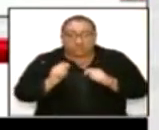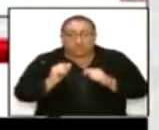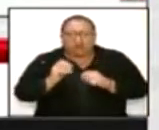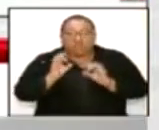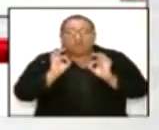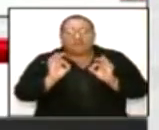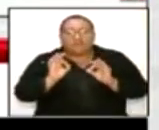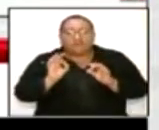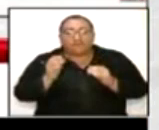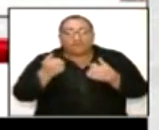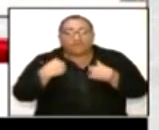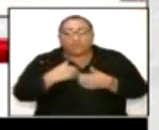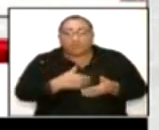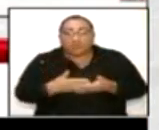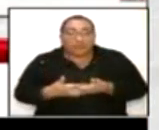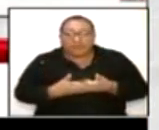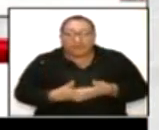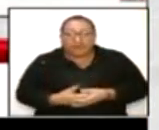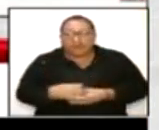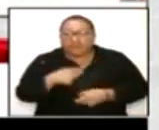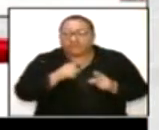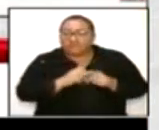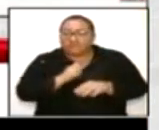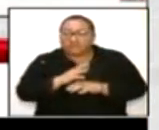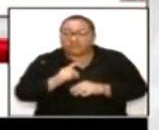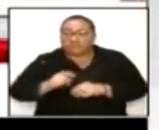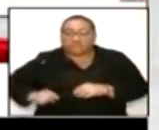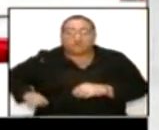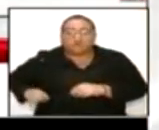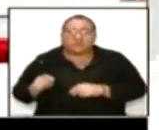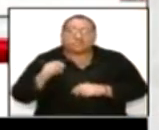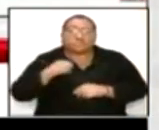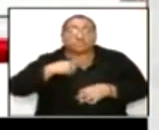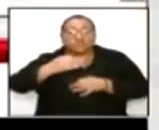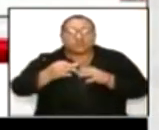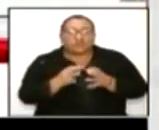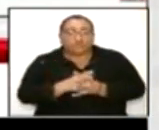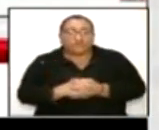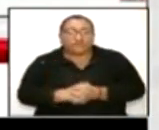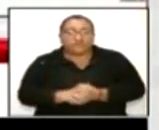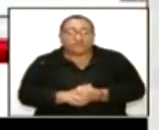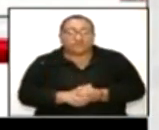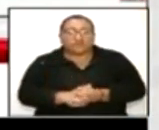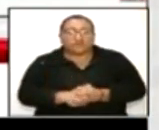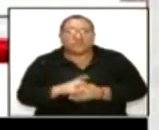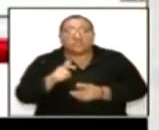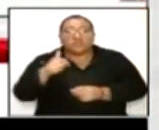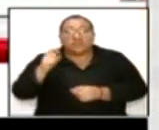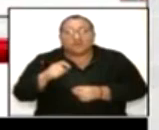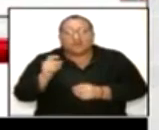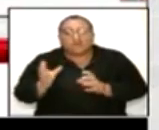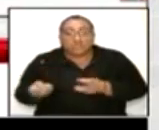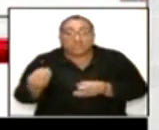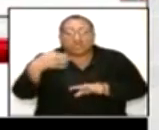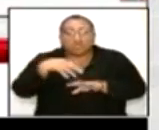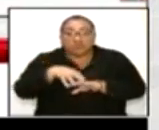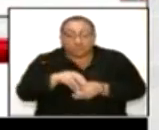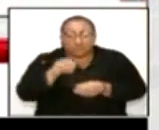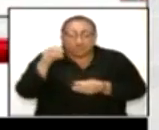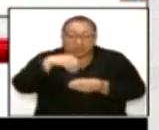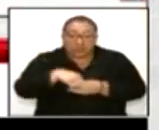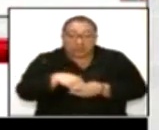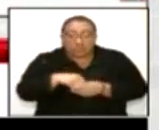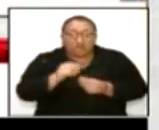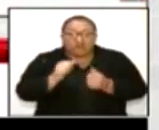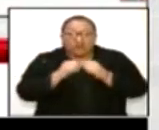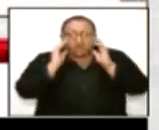y riesgos. Algunas recomendaciones que nosotros podemos puntualizar. La necesidad de la inclusión de un capítulo